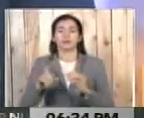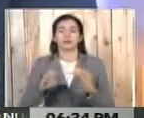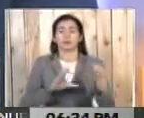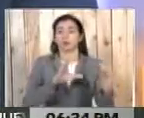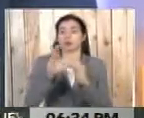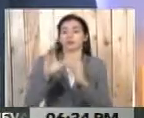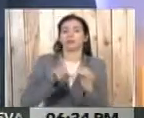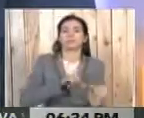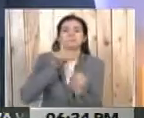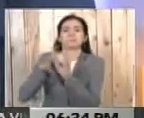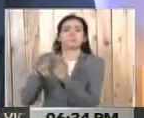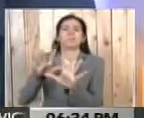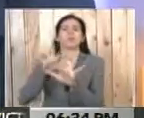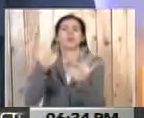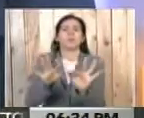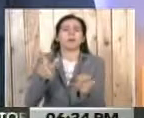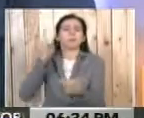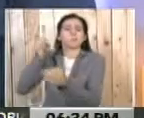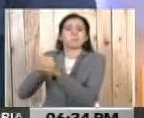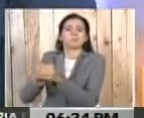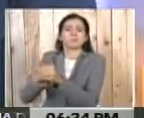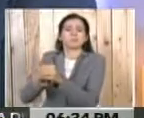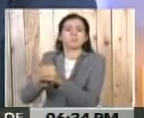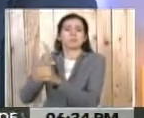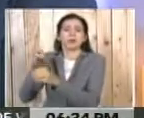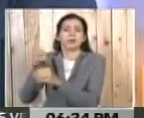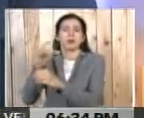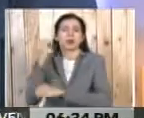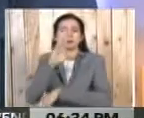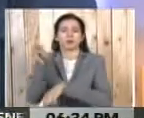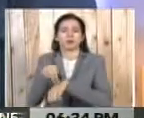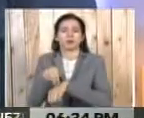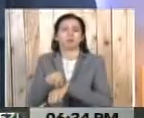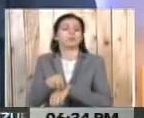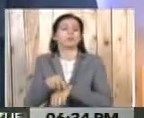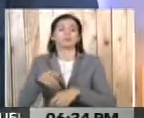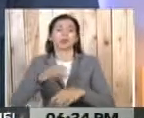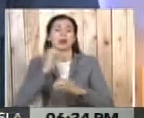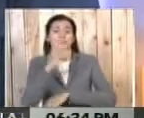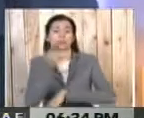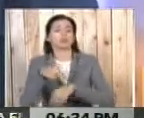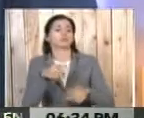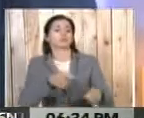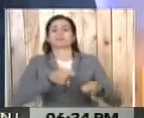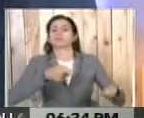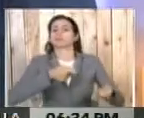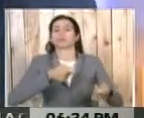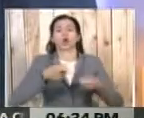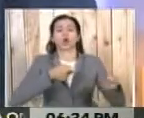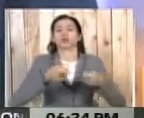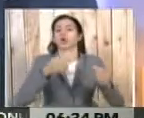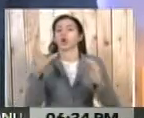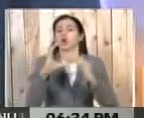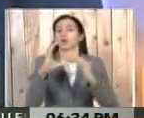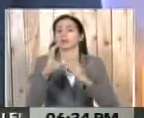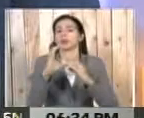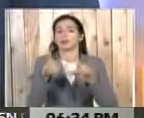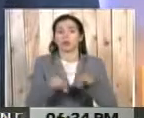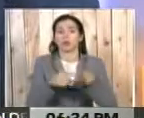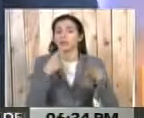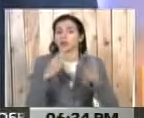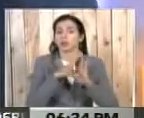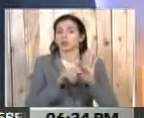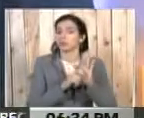la Asamblea Nacional. Ellos se autoabrogan a través de esa ley el control administrativo de un órgano del Ejecutivo que está establecido en la Constitución